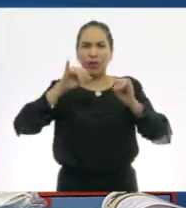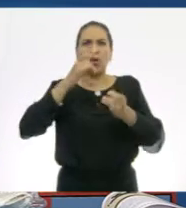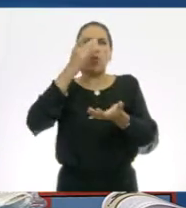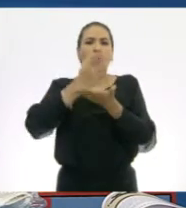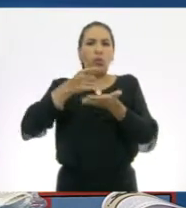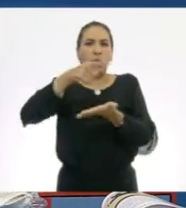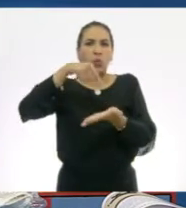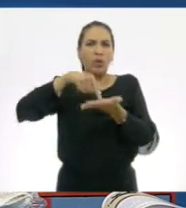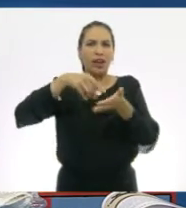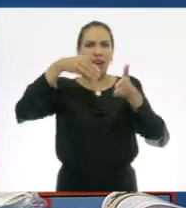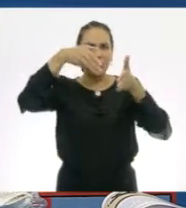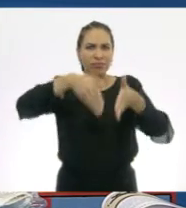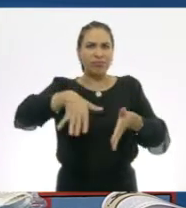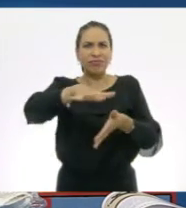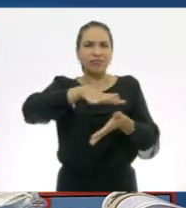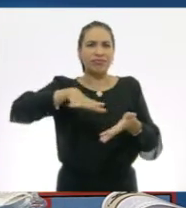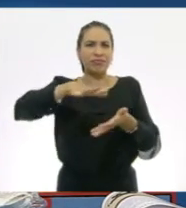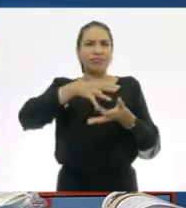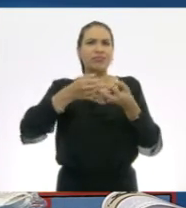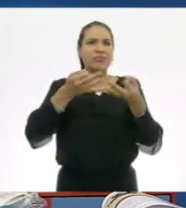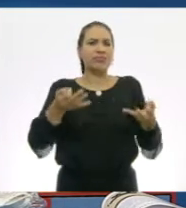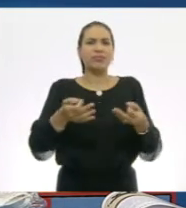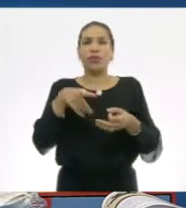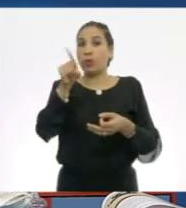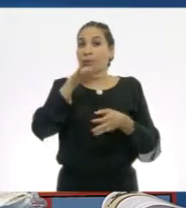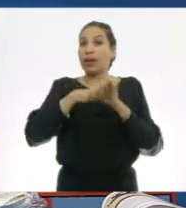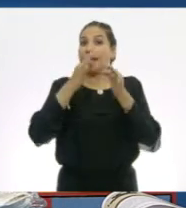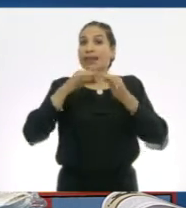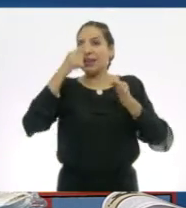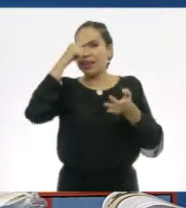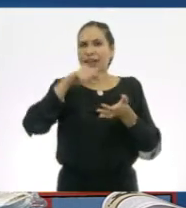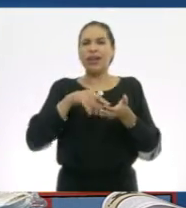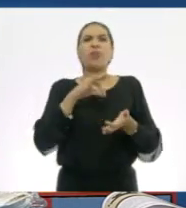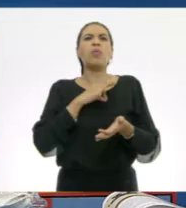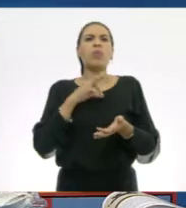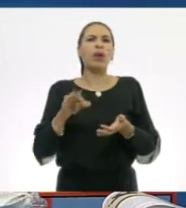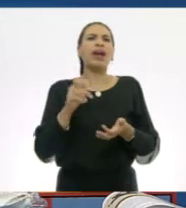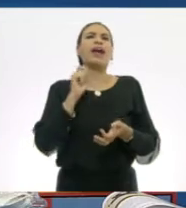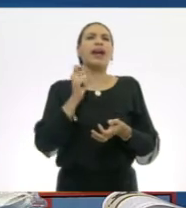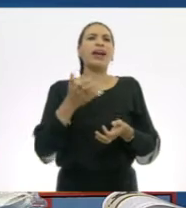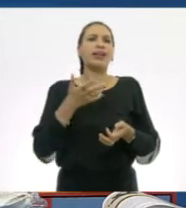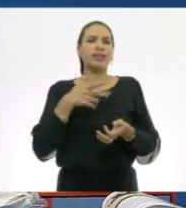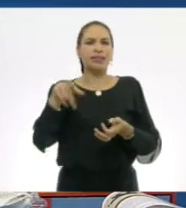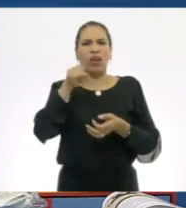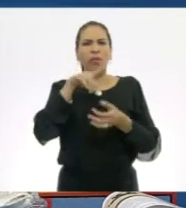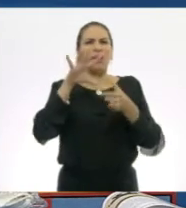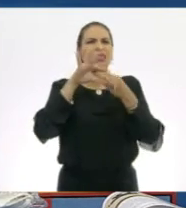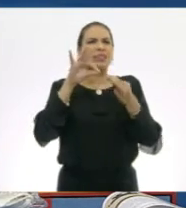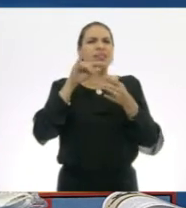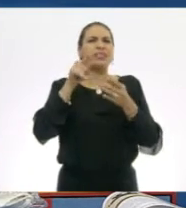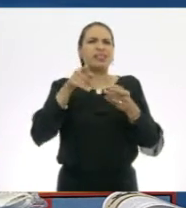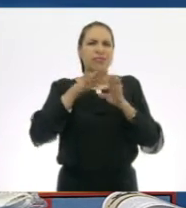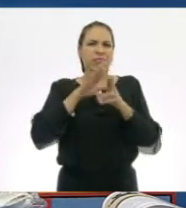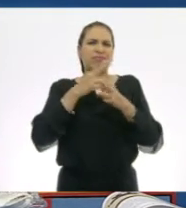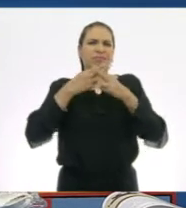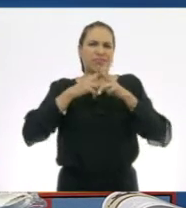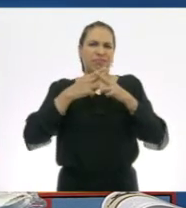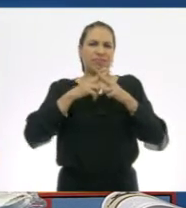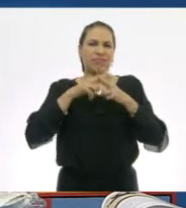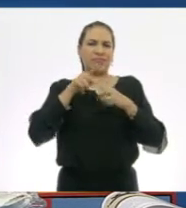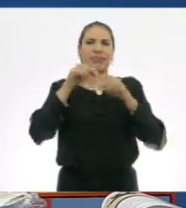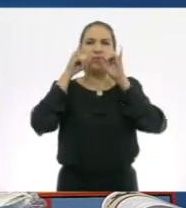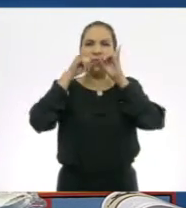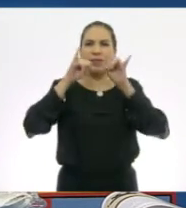lugar? Y lo más importante, ¿ustedes qué creen que nos puedan contar esos restos? Nos pueden